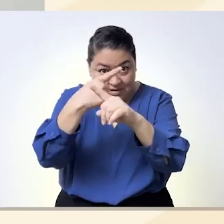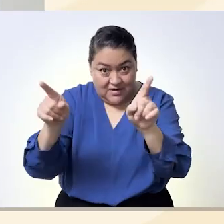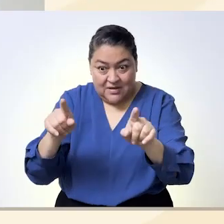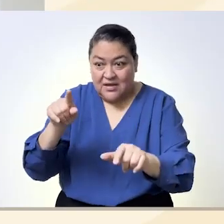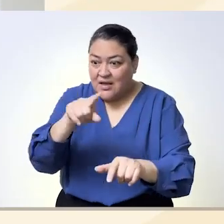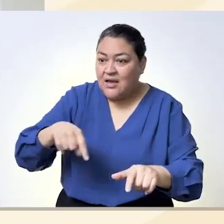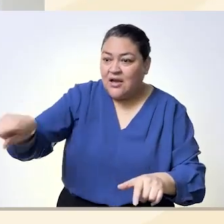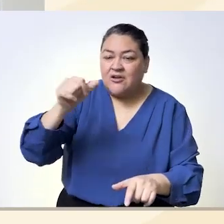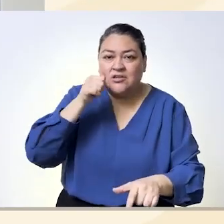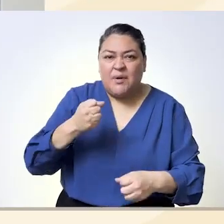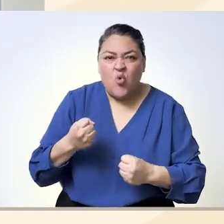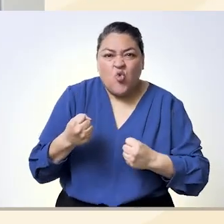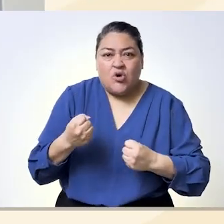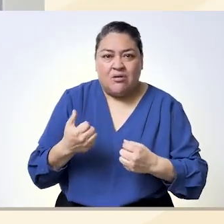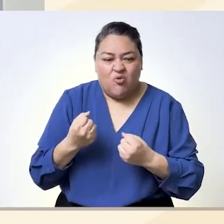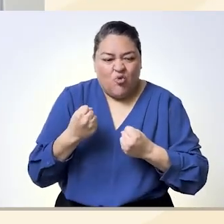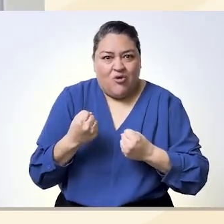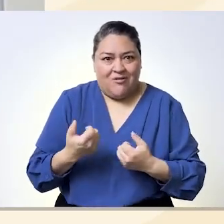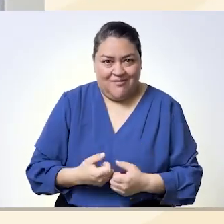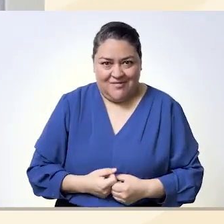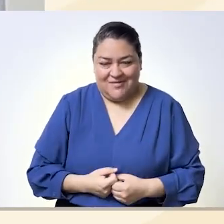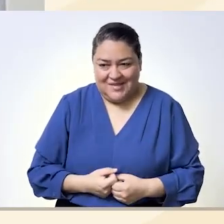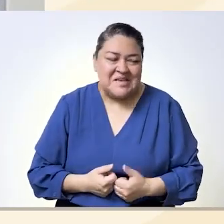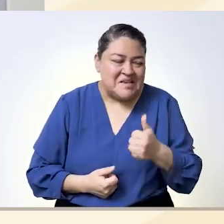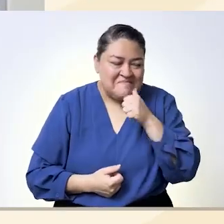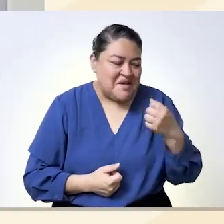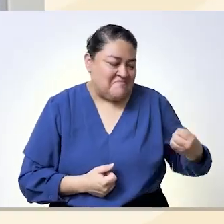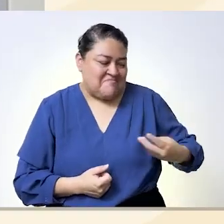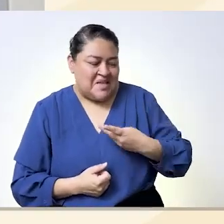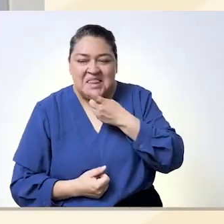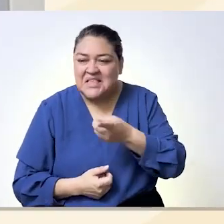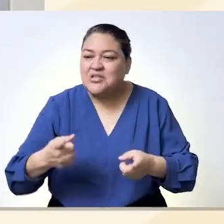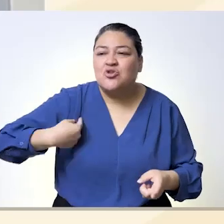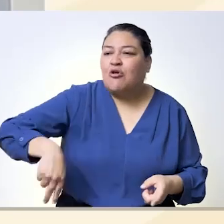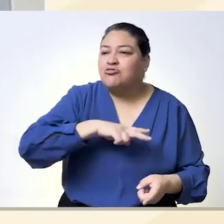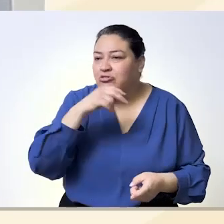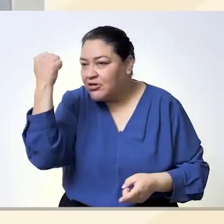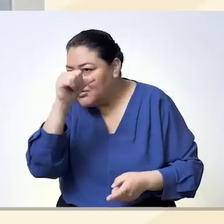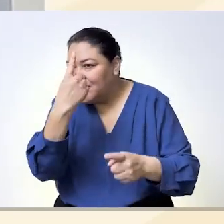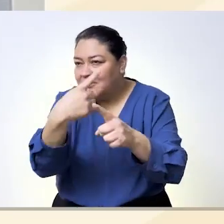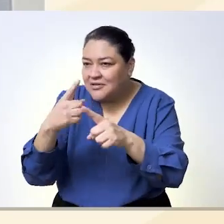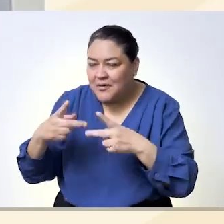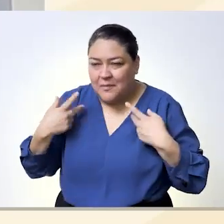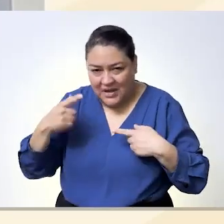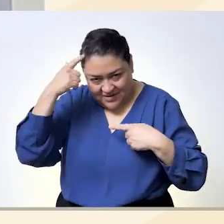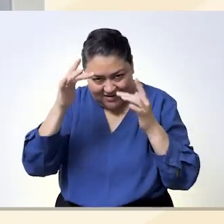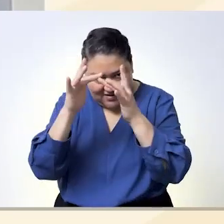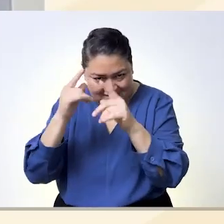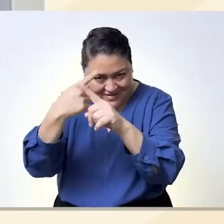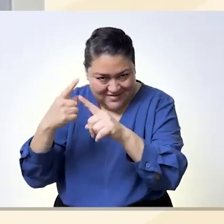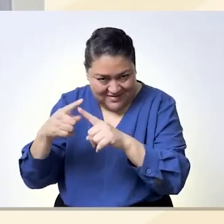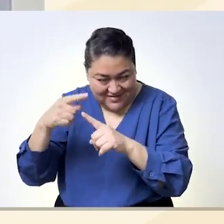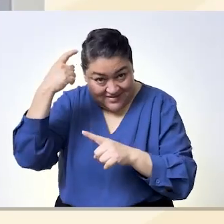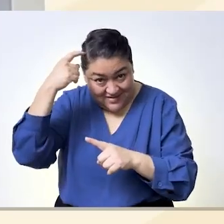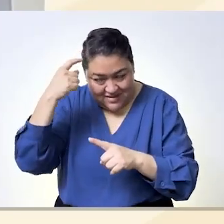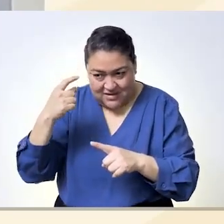nos acusan de ser siempre bien intensitos y bien intensitas, ¿no? Entonces también es bien interesante que todas las personas que nos